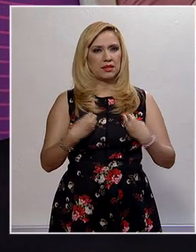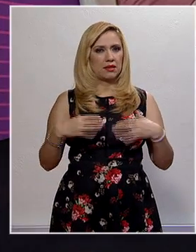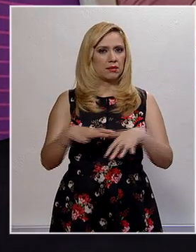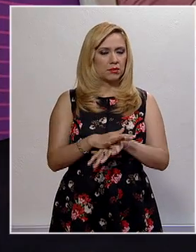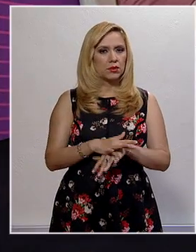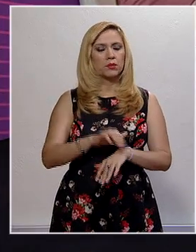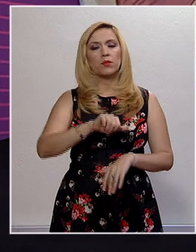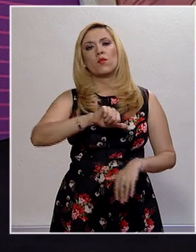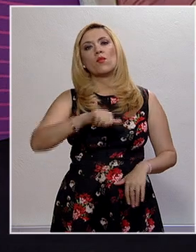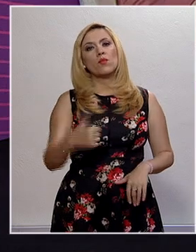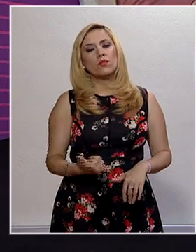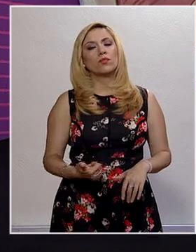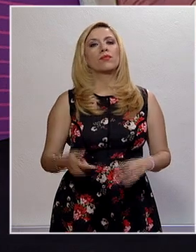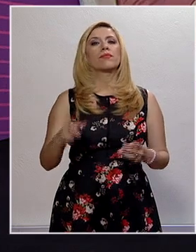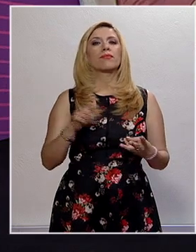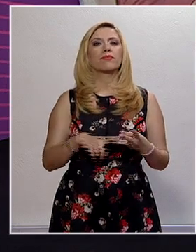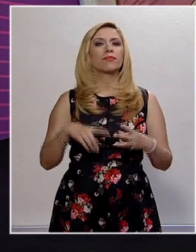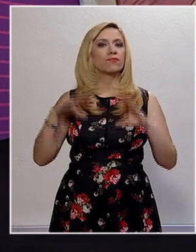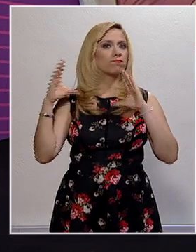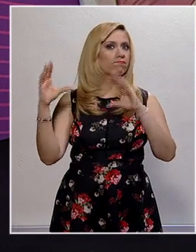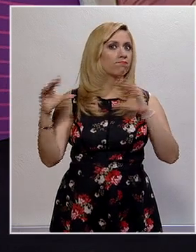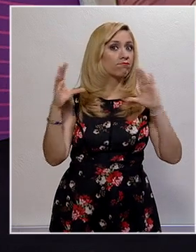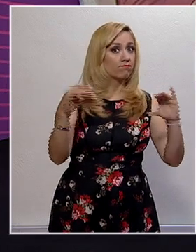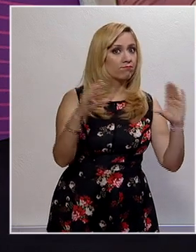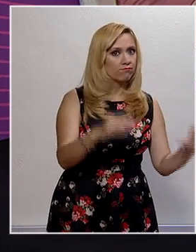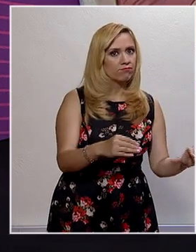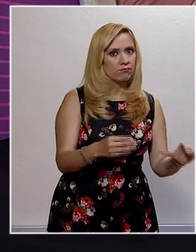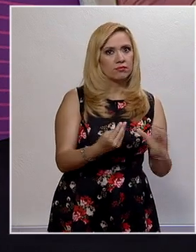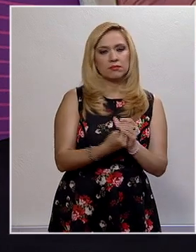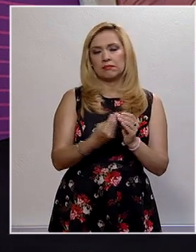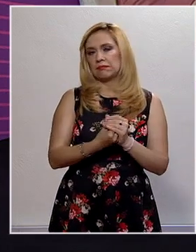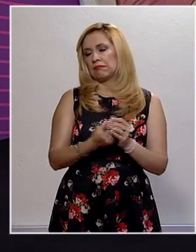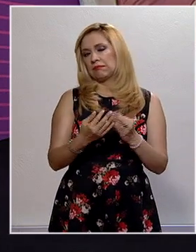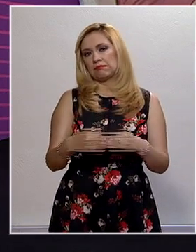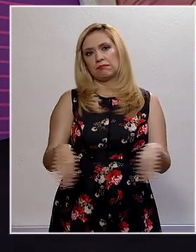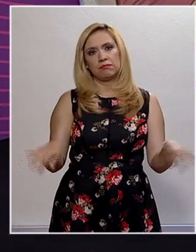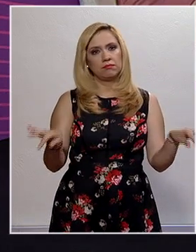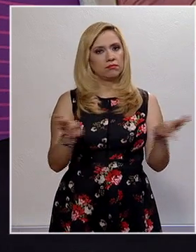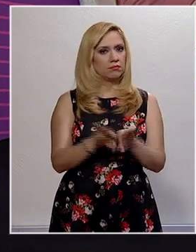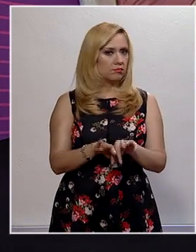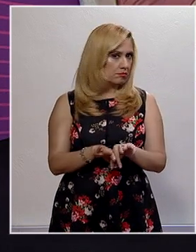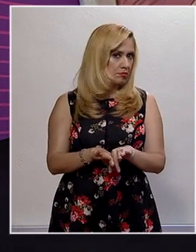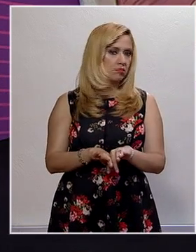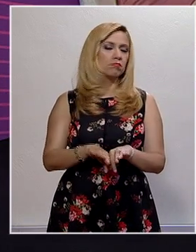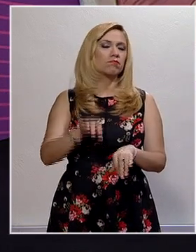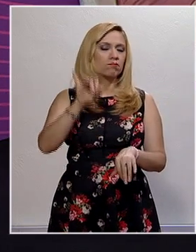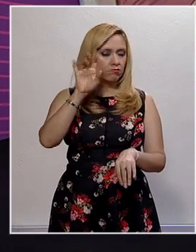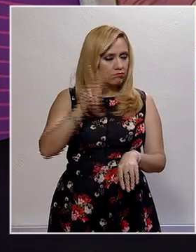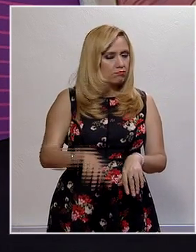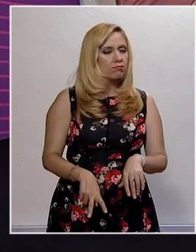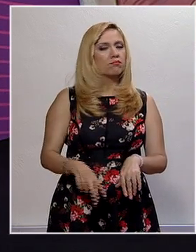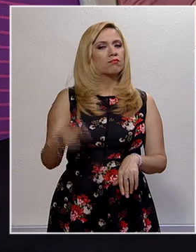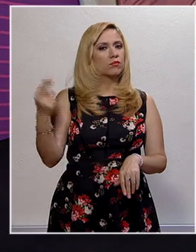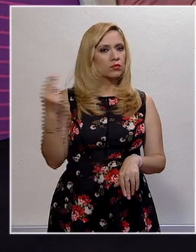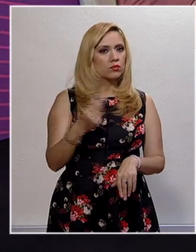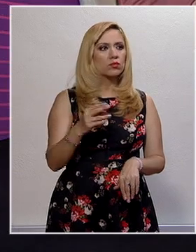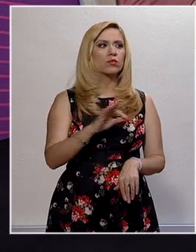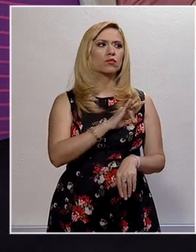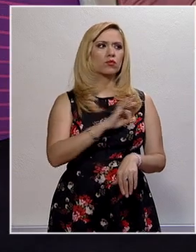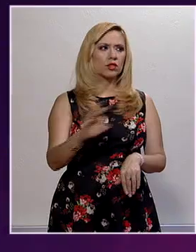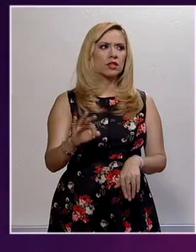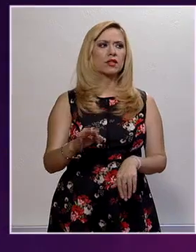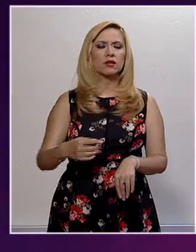Otra medida pues es la capacitación, que esta es una medida que es necesaria, que